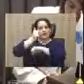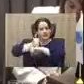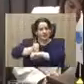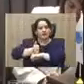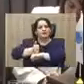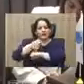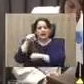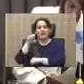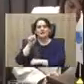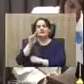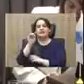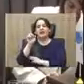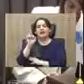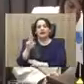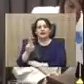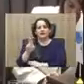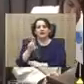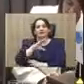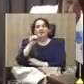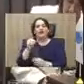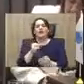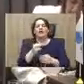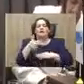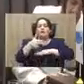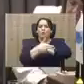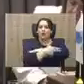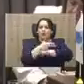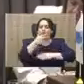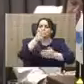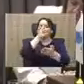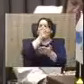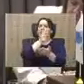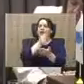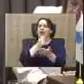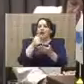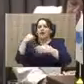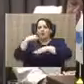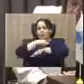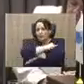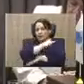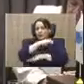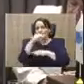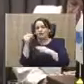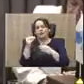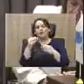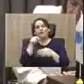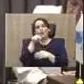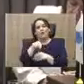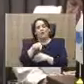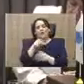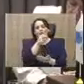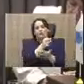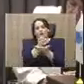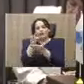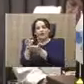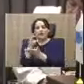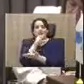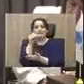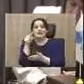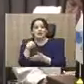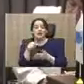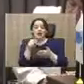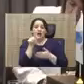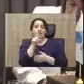escáneres en puertos, aeropuertos, fronteras y aduanas. Extrañamente, el gobierno firma, el presidente